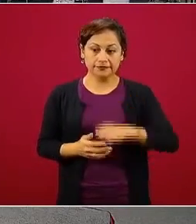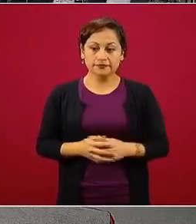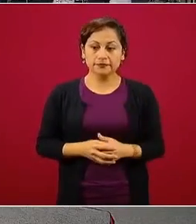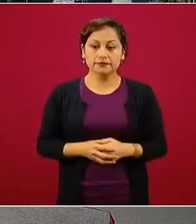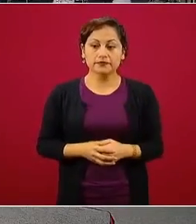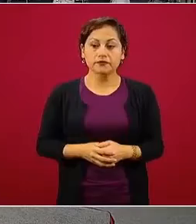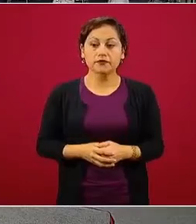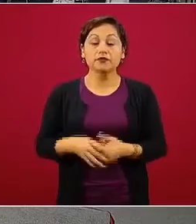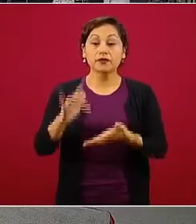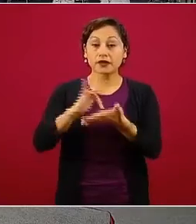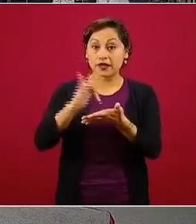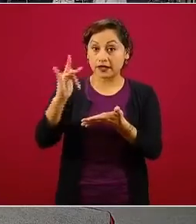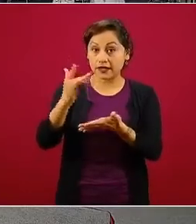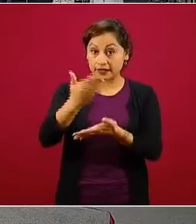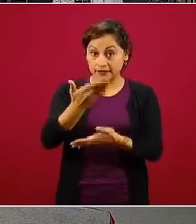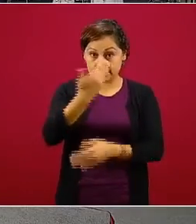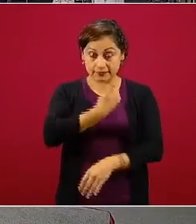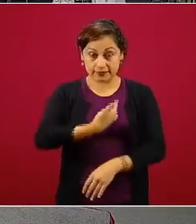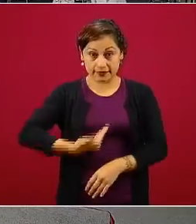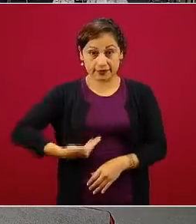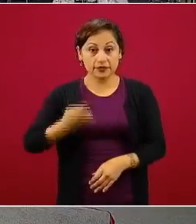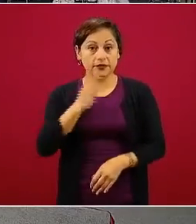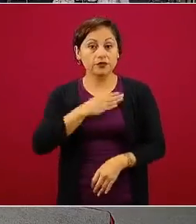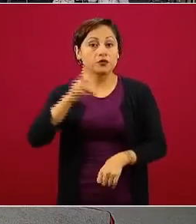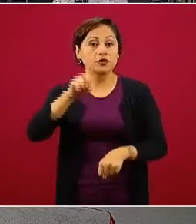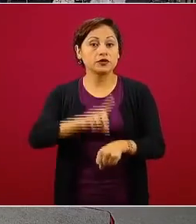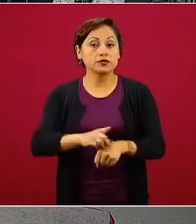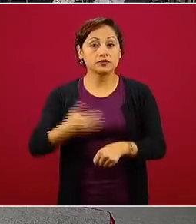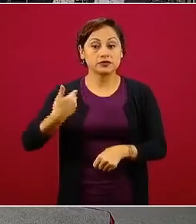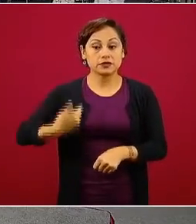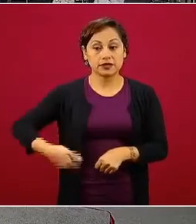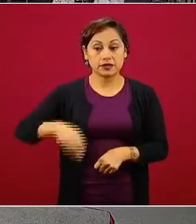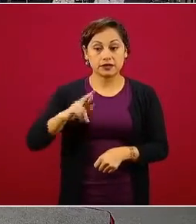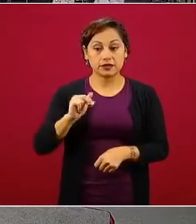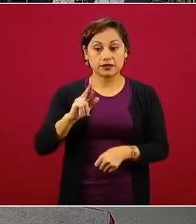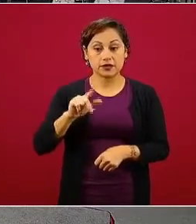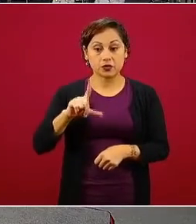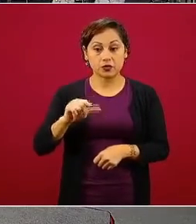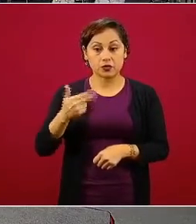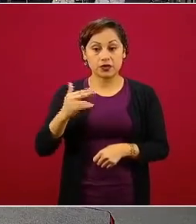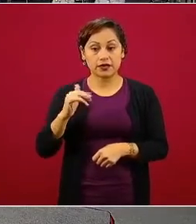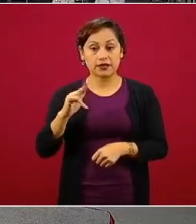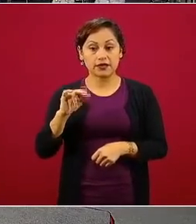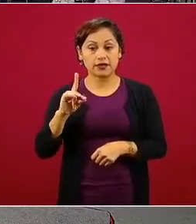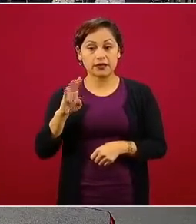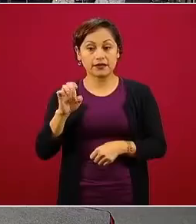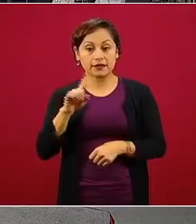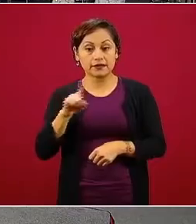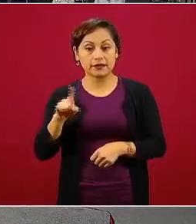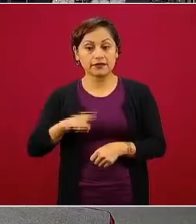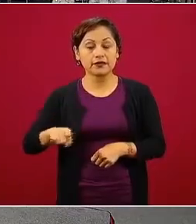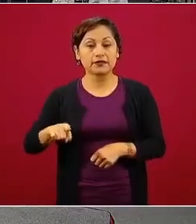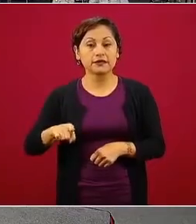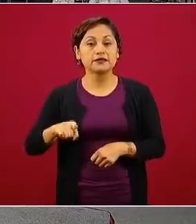Muchas gracias, señor presidente. Buenos días. Raúl Hernández, de